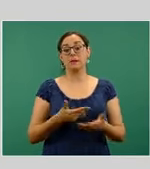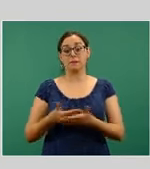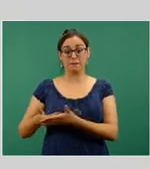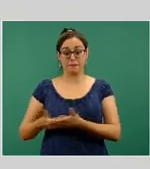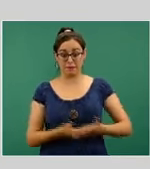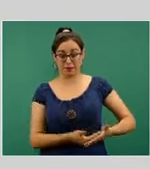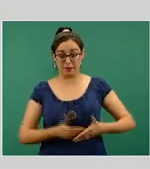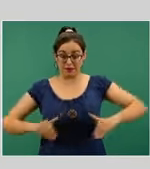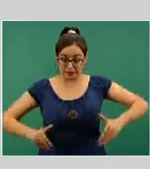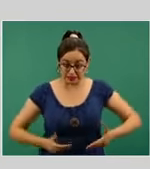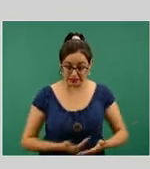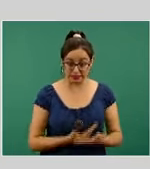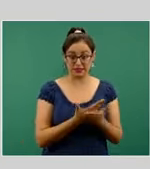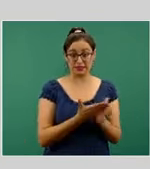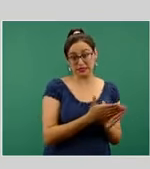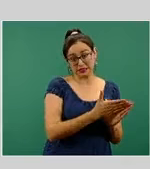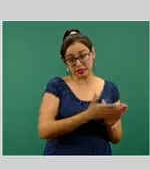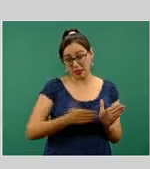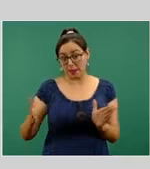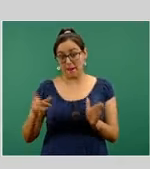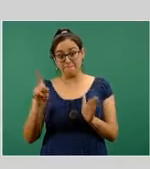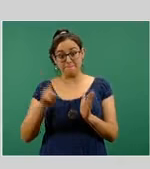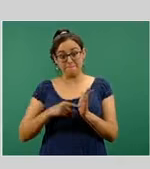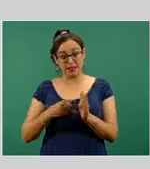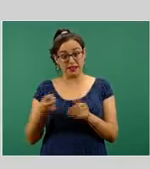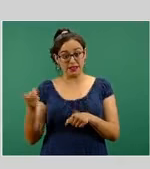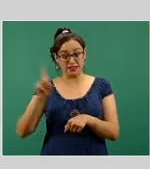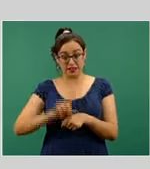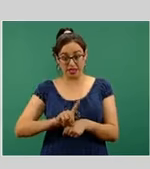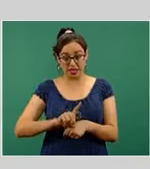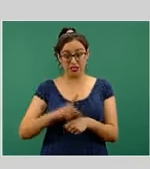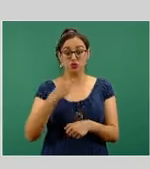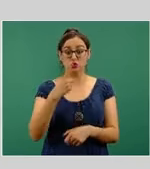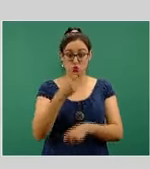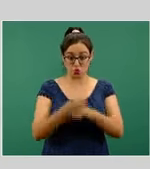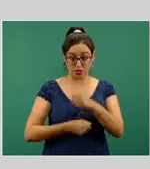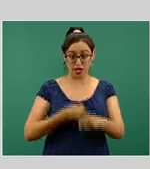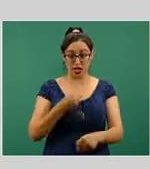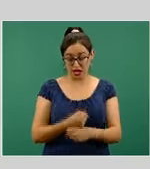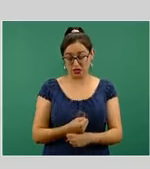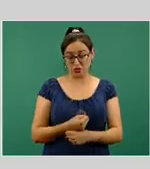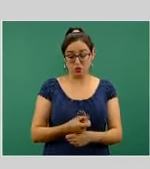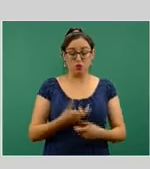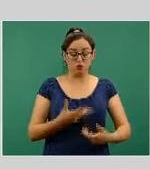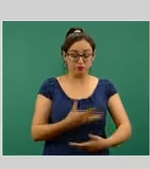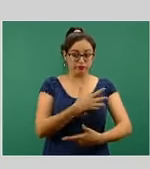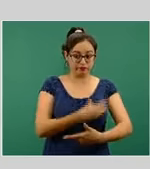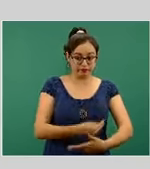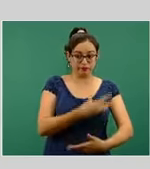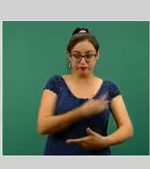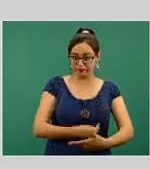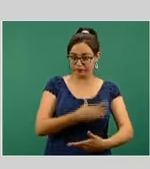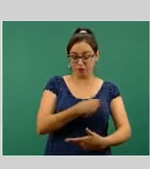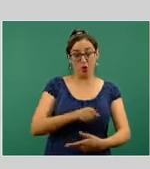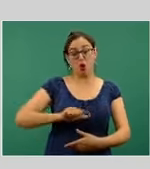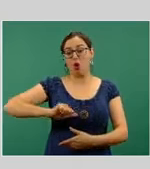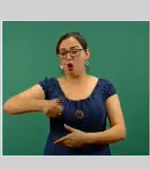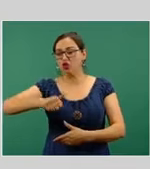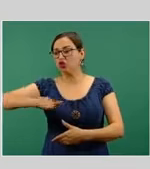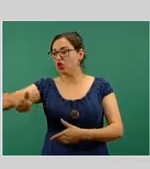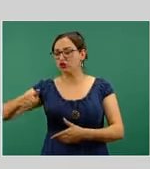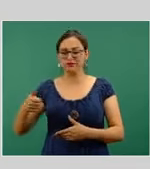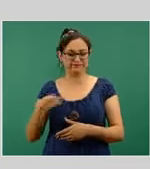materna exclusiva el primer año de vida y evitar la promoción de sucedáneos, y el tratamiento integral de la obesidad